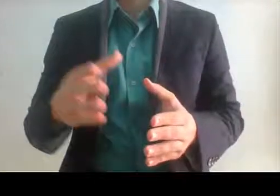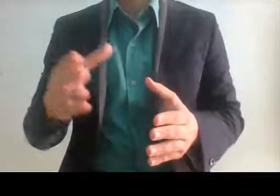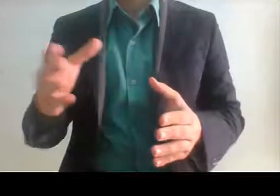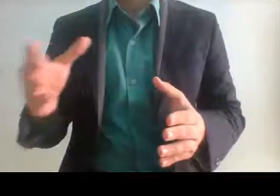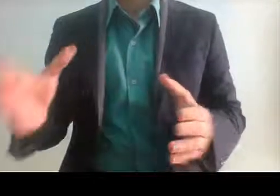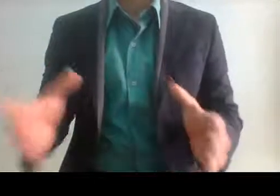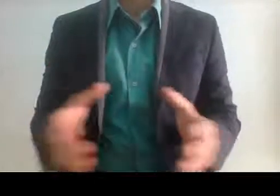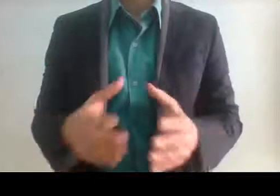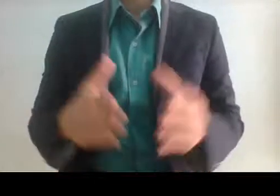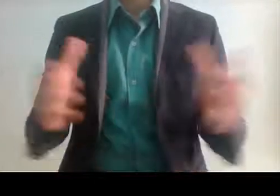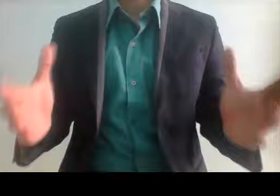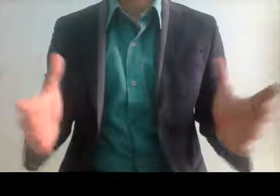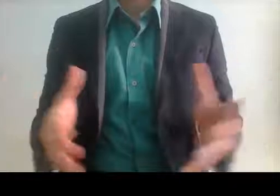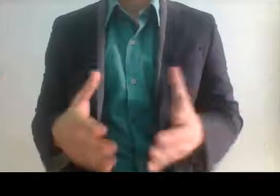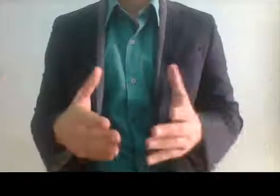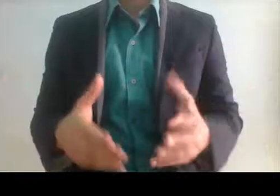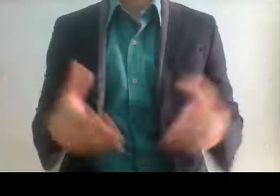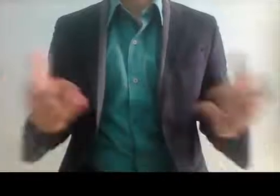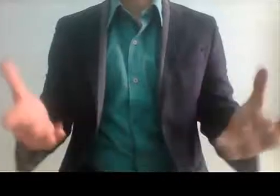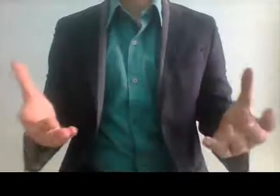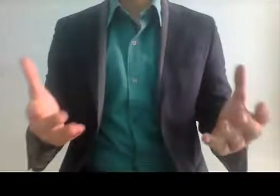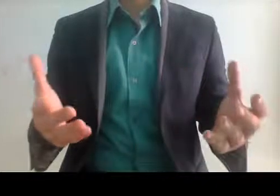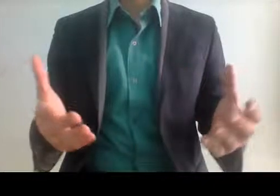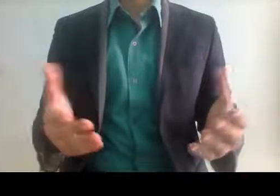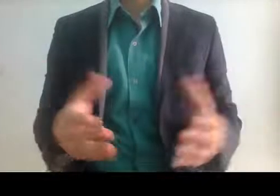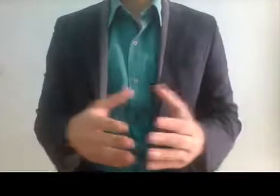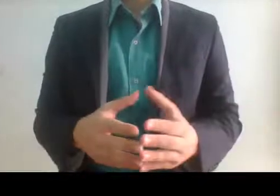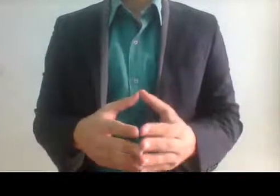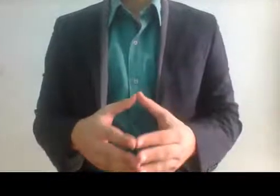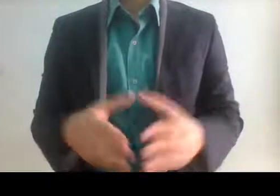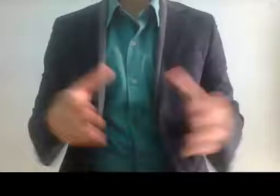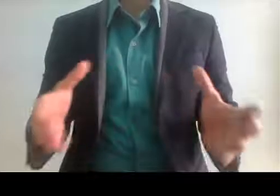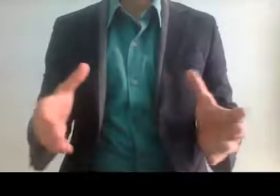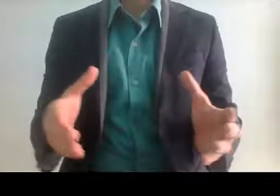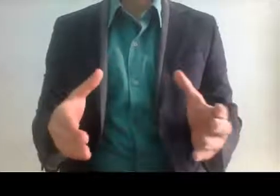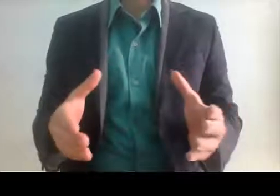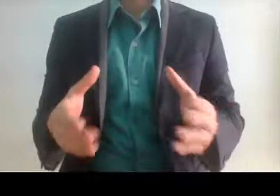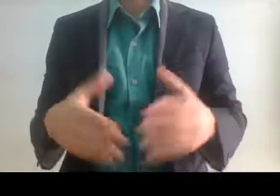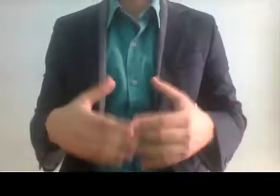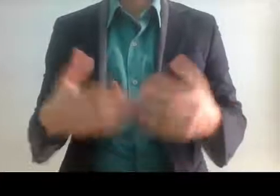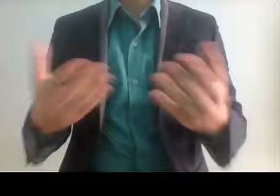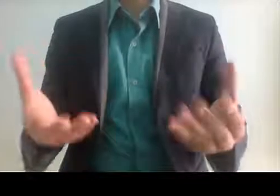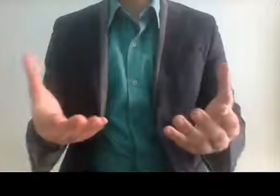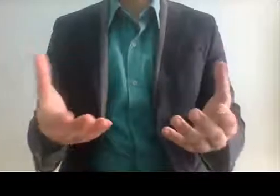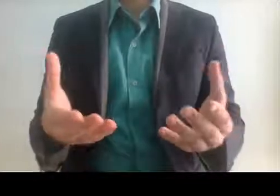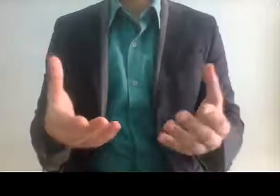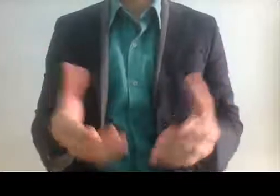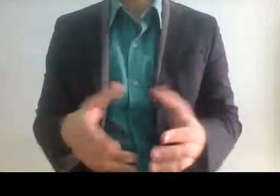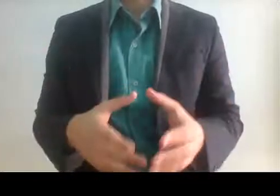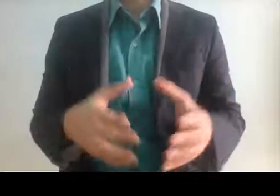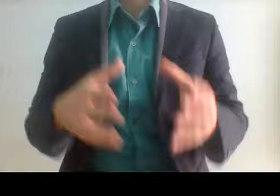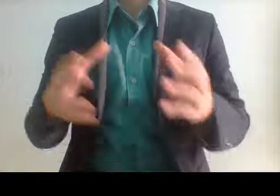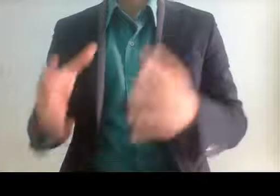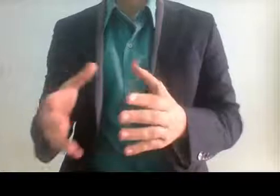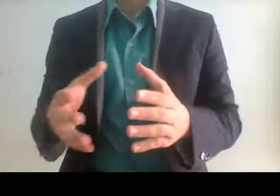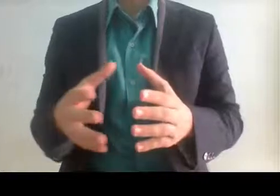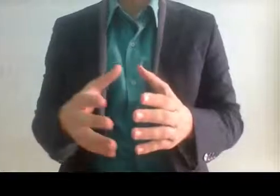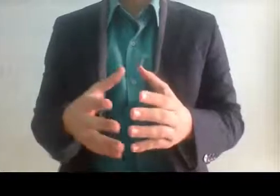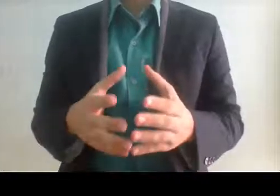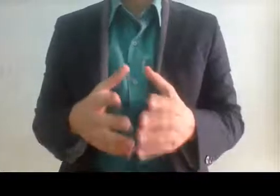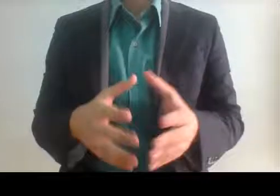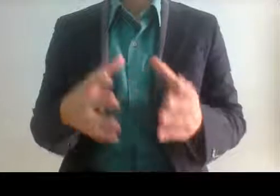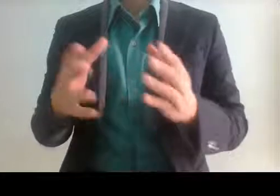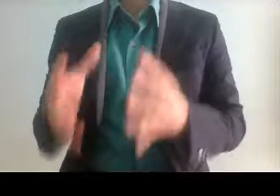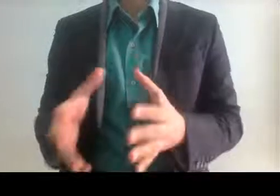caso de secuestros, etc. Lo que estamos viendo en este caso es simplemente pues los decomisos de estas sustancias. Ahora lo que tenemos que